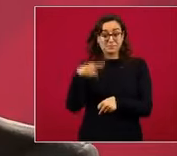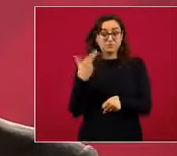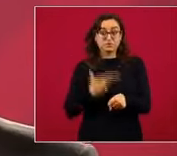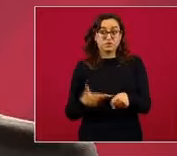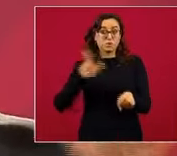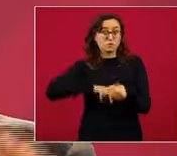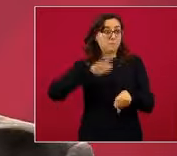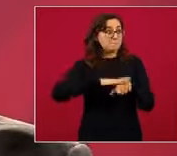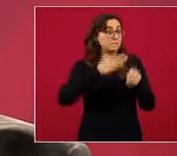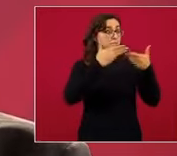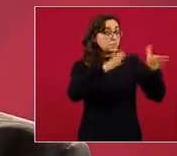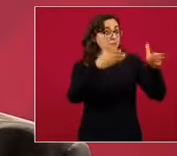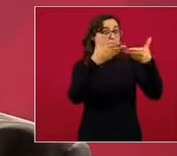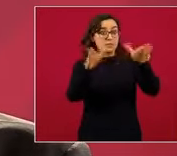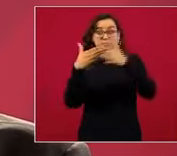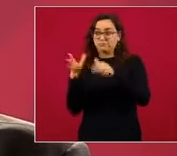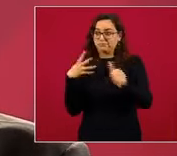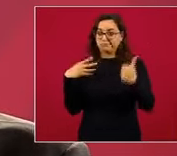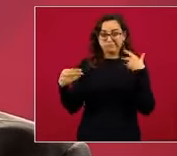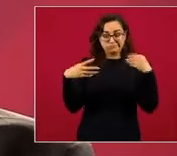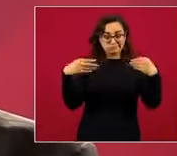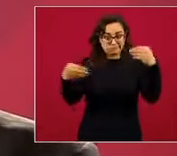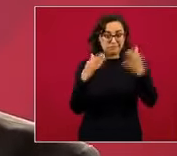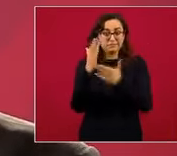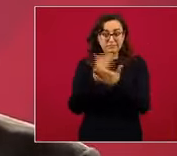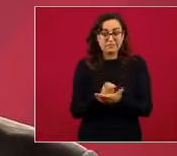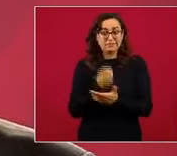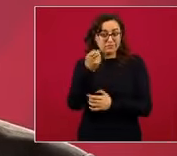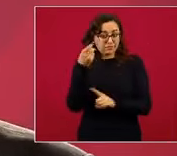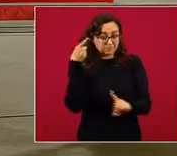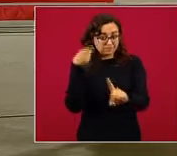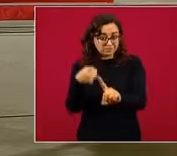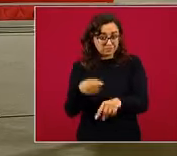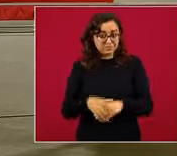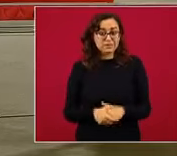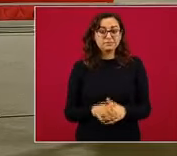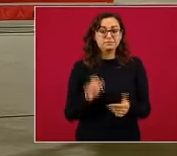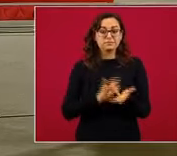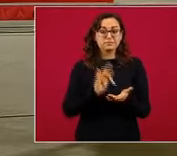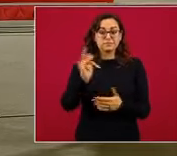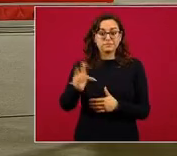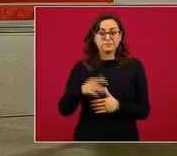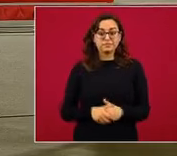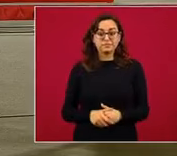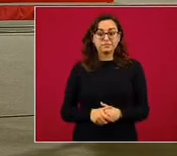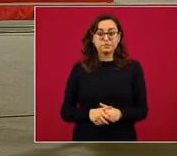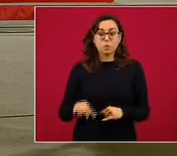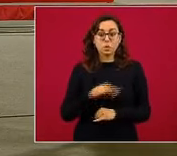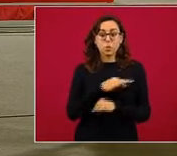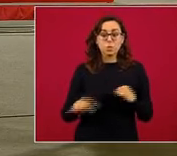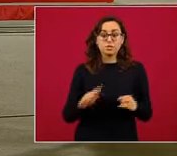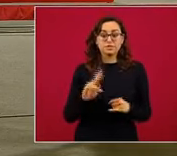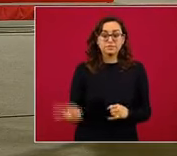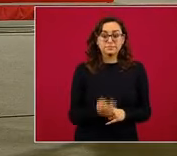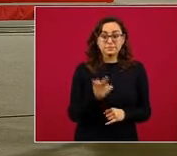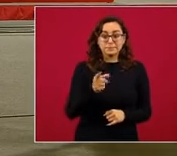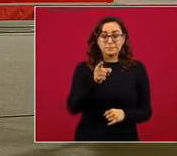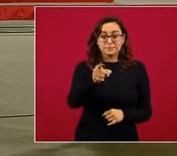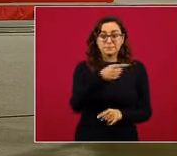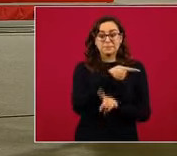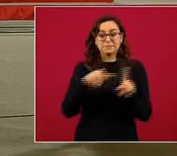hospitalaria y tener menor transmisión. Ese es el objetivo. Gracias. Última pregunta, nos queda medio